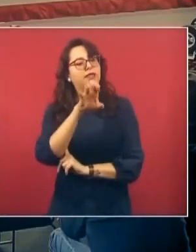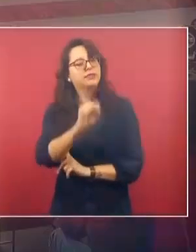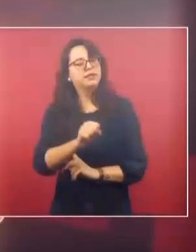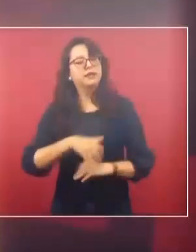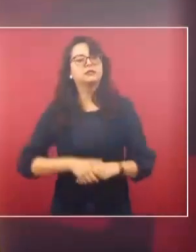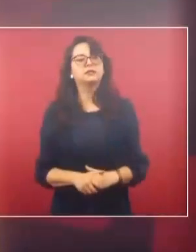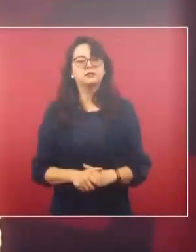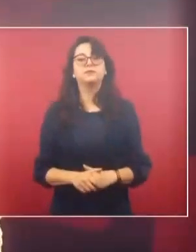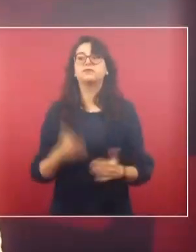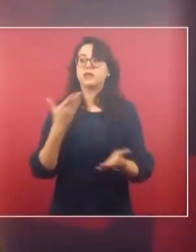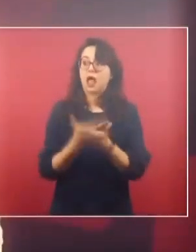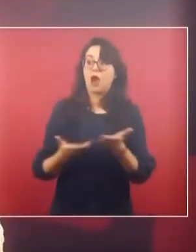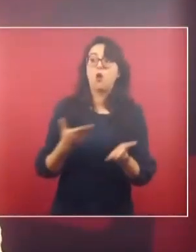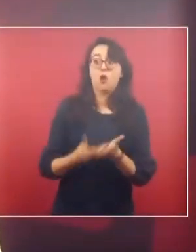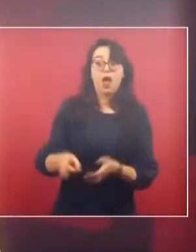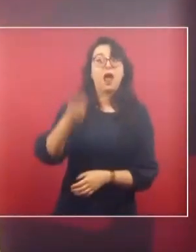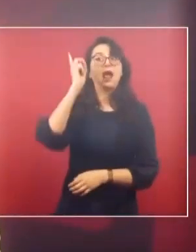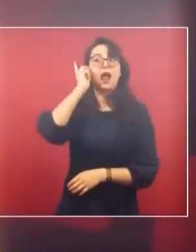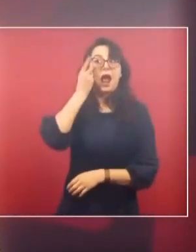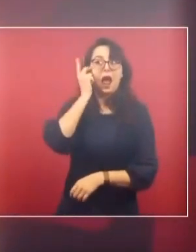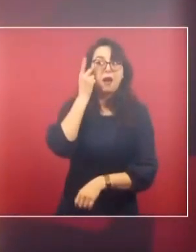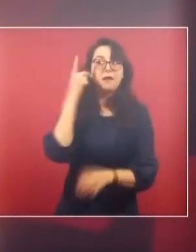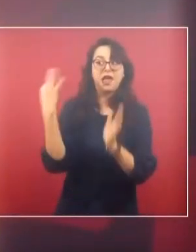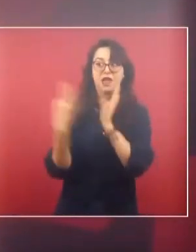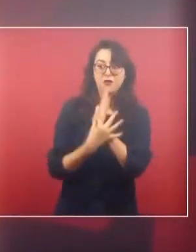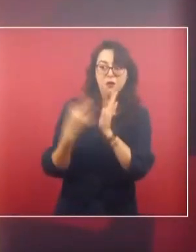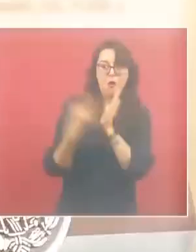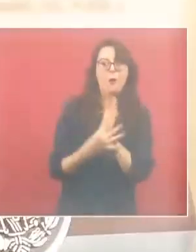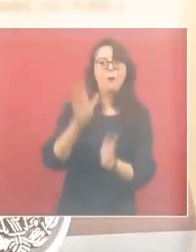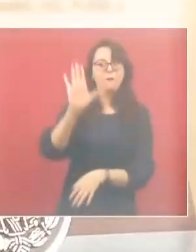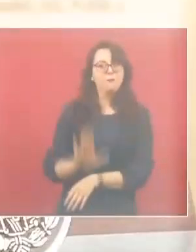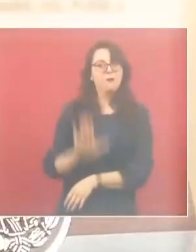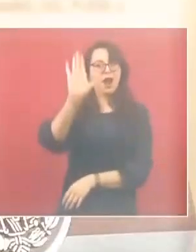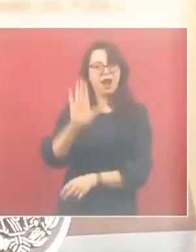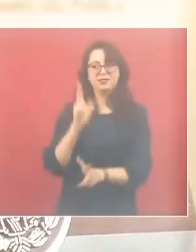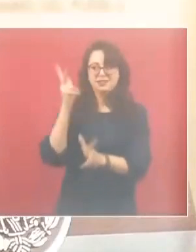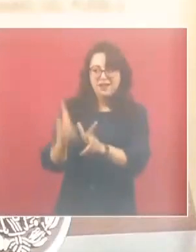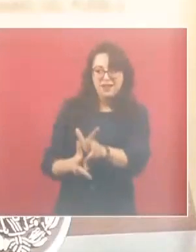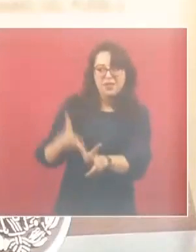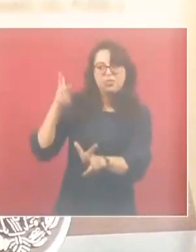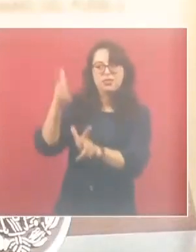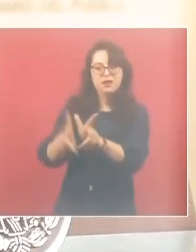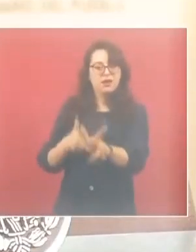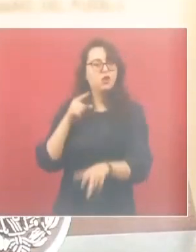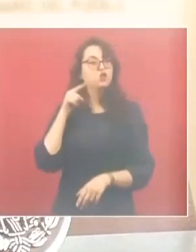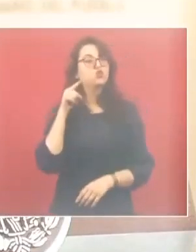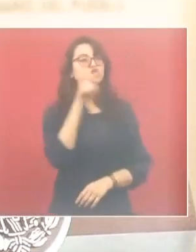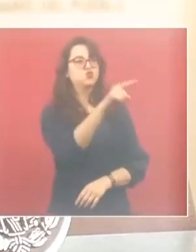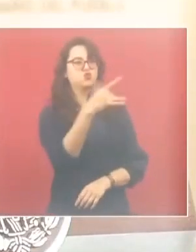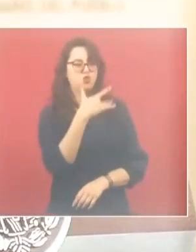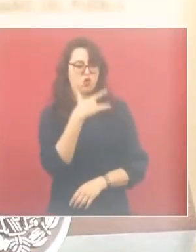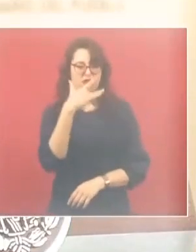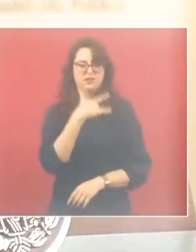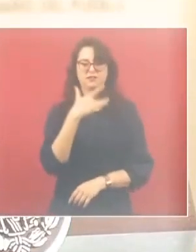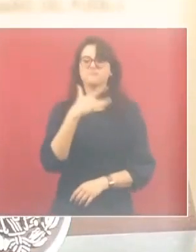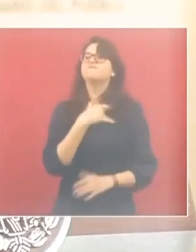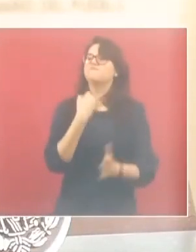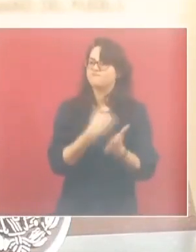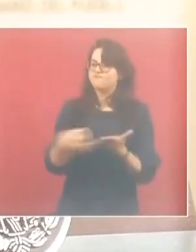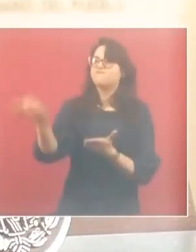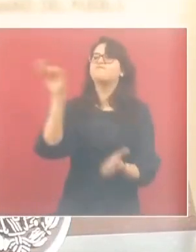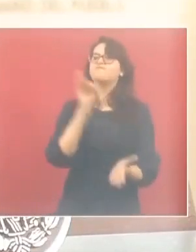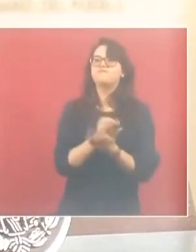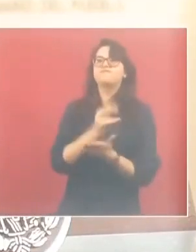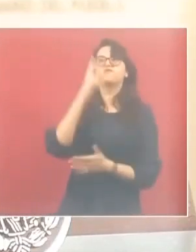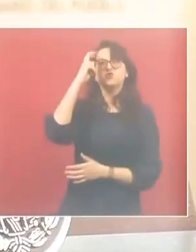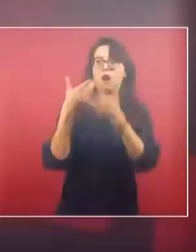corcel metálico que solo un corazón intrépido como el tuyo fue capaz de soñar y